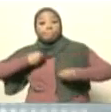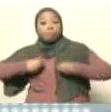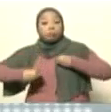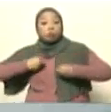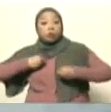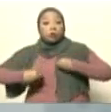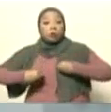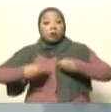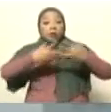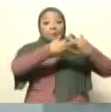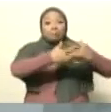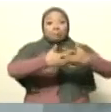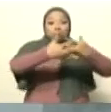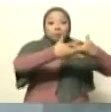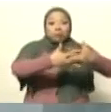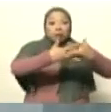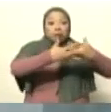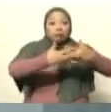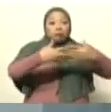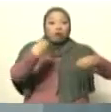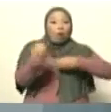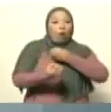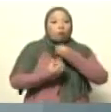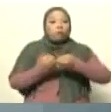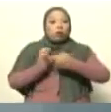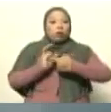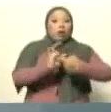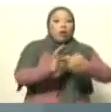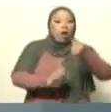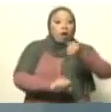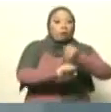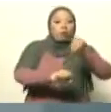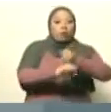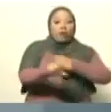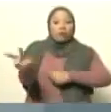en quien daba la cara por la oposición venezolana